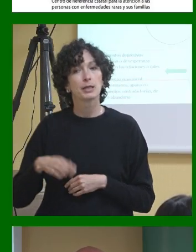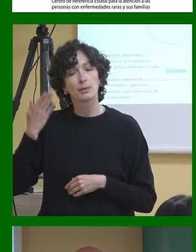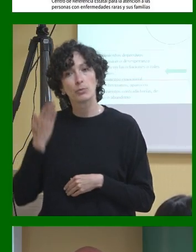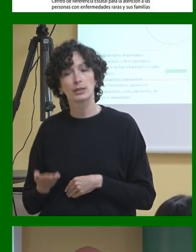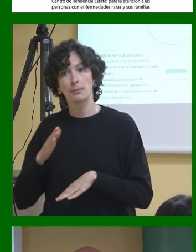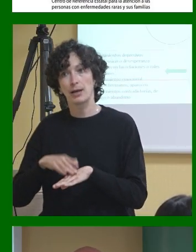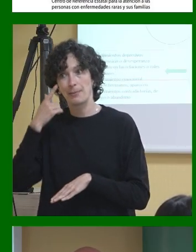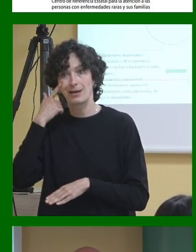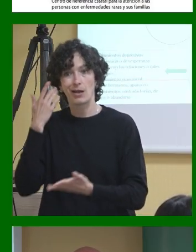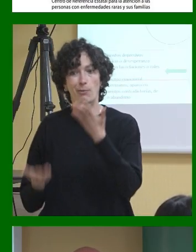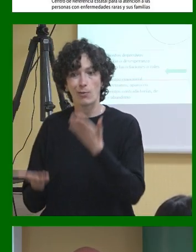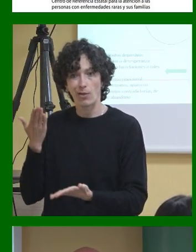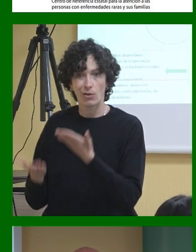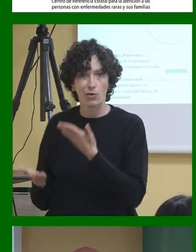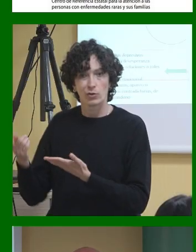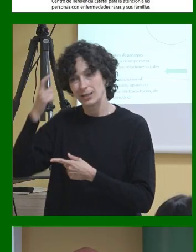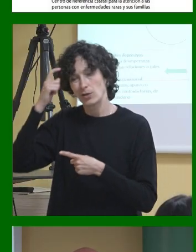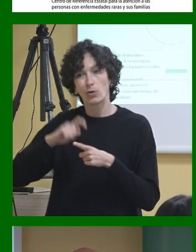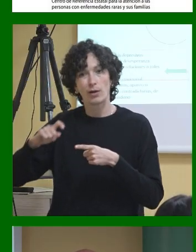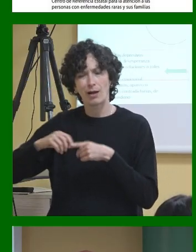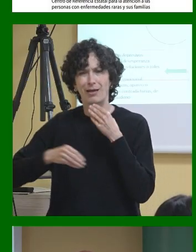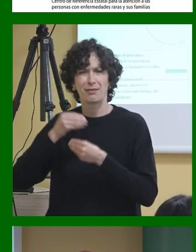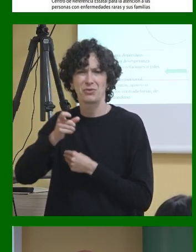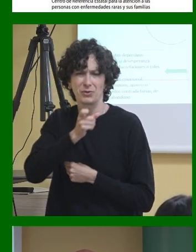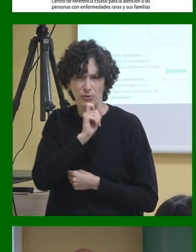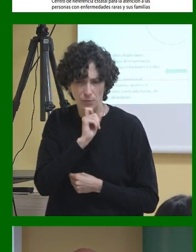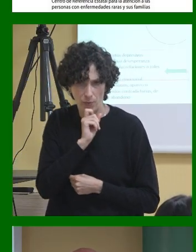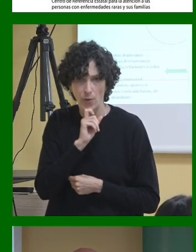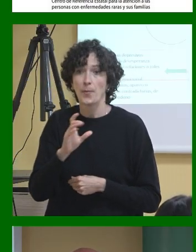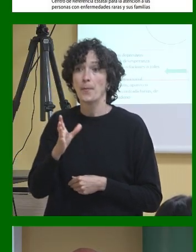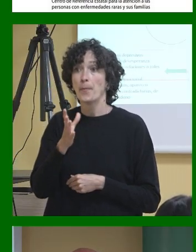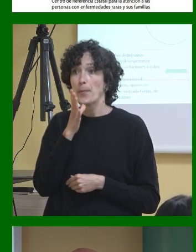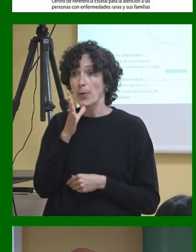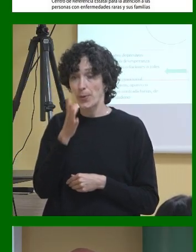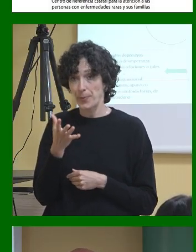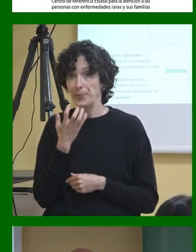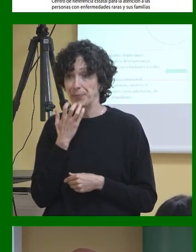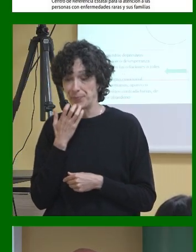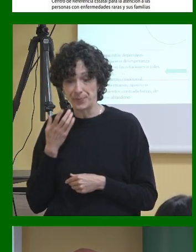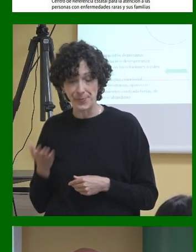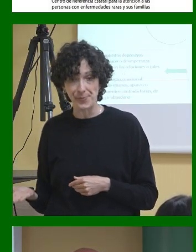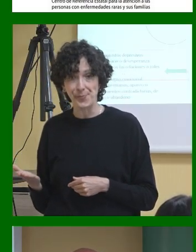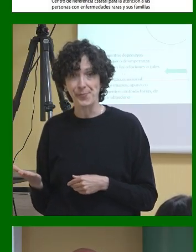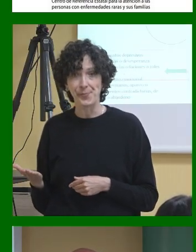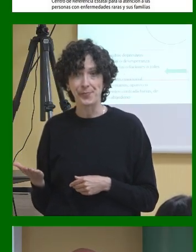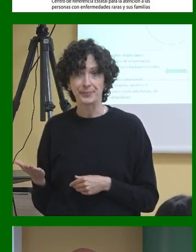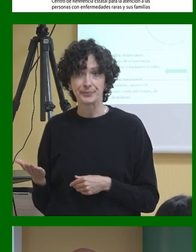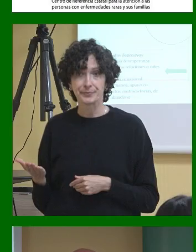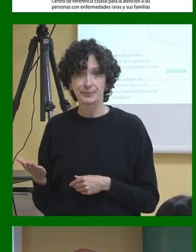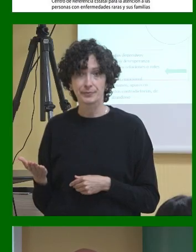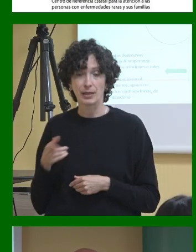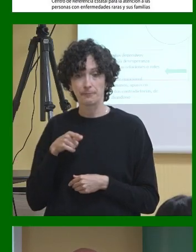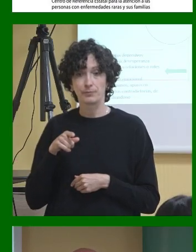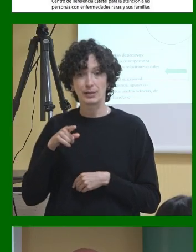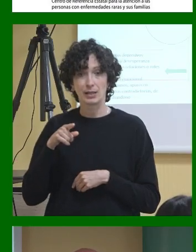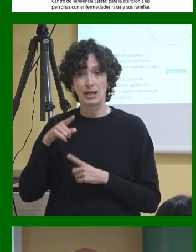a cómo se hace una evaluación psicológica. Y porque entre otras cosas hemos dicho que básicamente el grado de